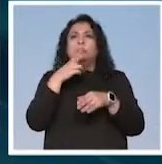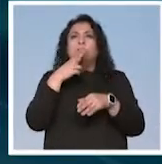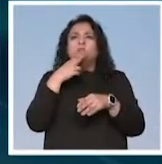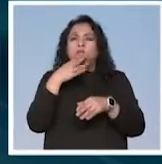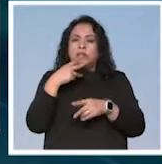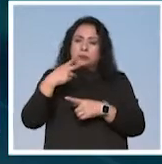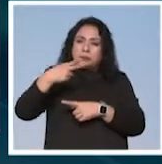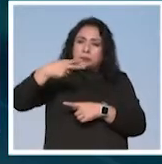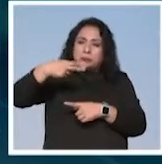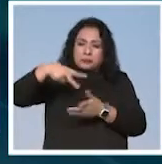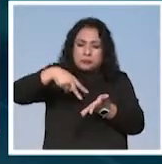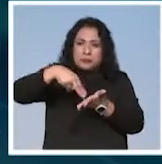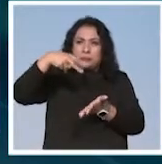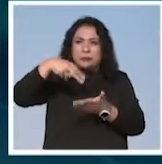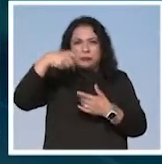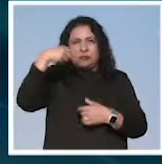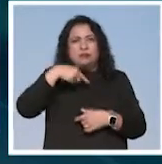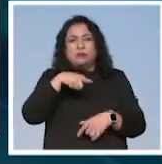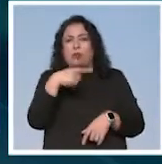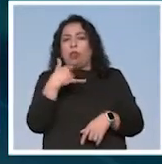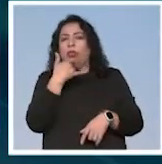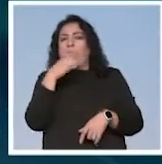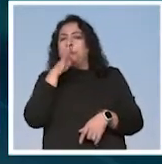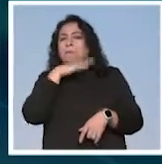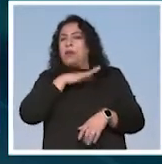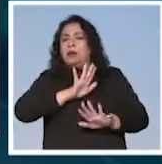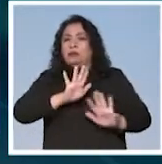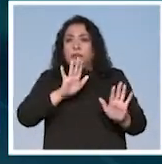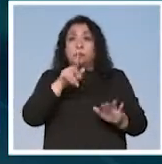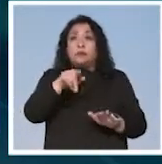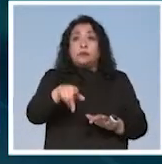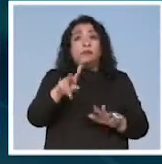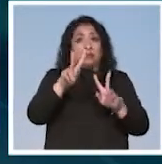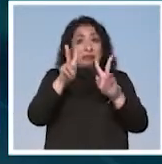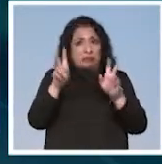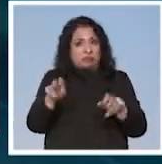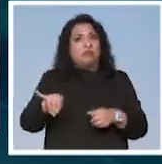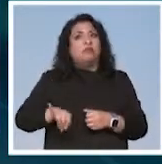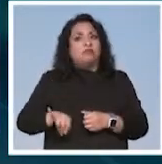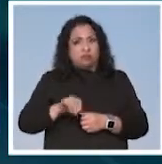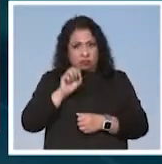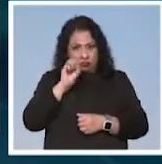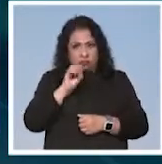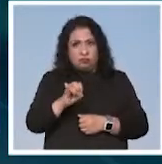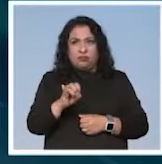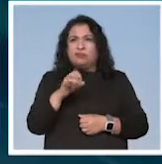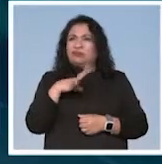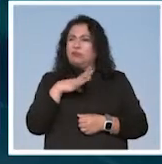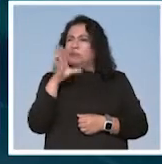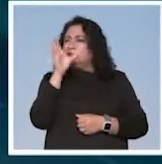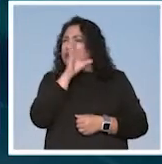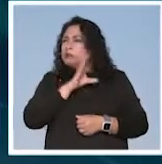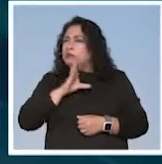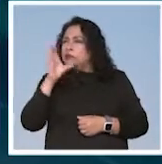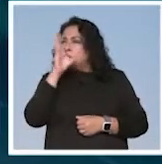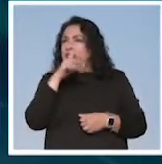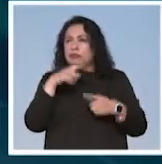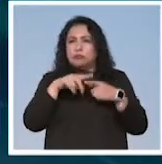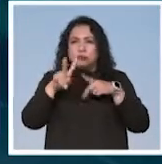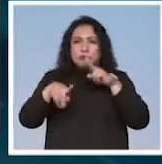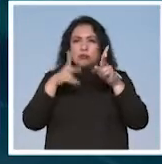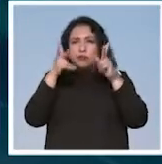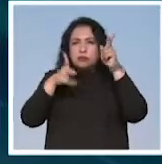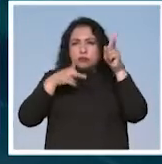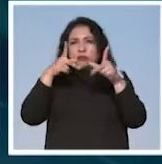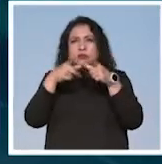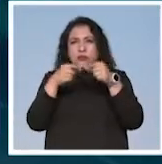palillos para que no queden mal en ningún momento. Este es un tema muy interesante y que causa mucha curiosidad para quienes visitan Japón